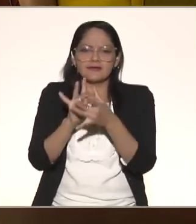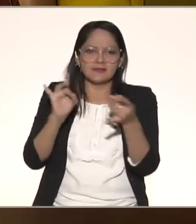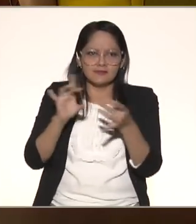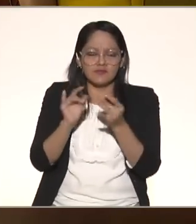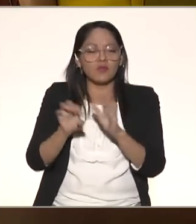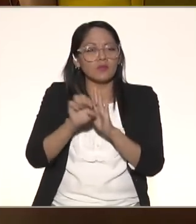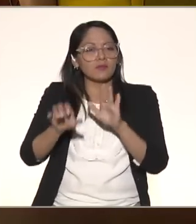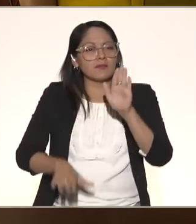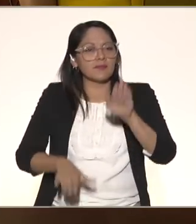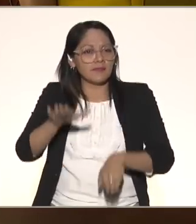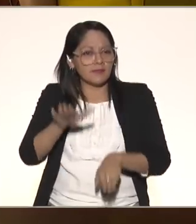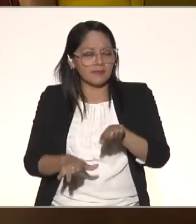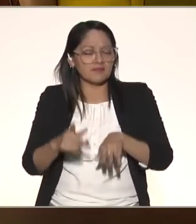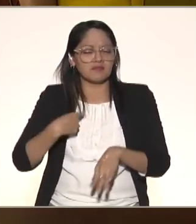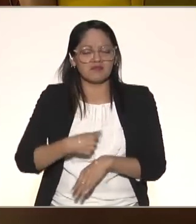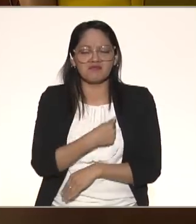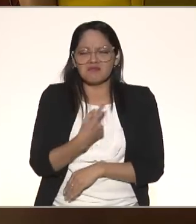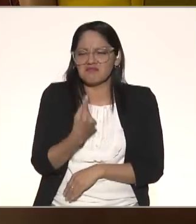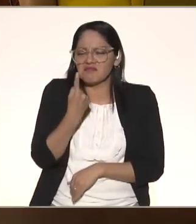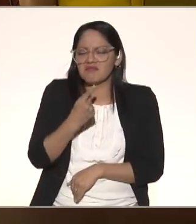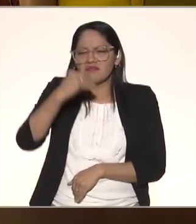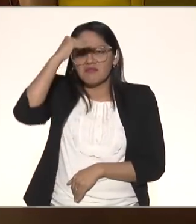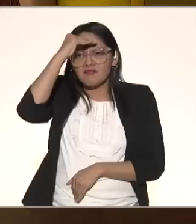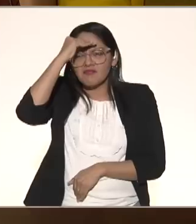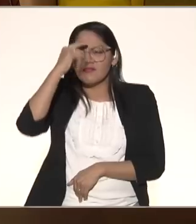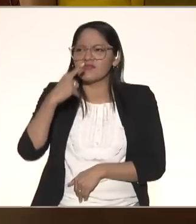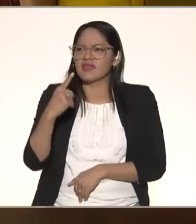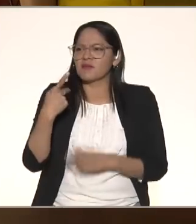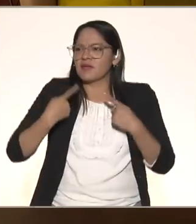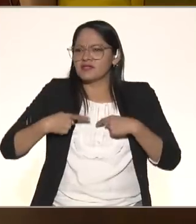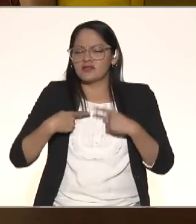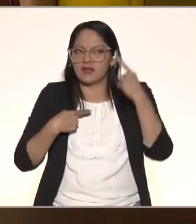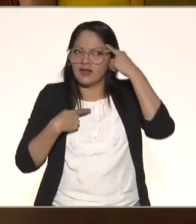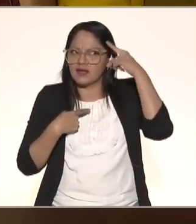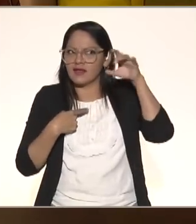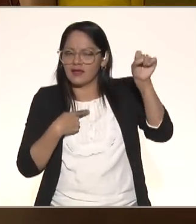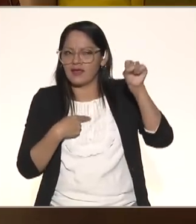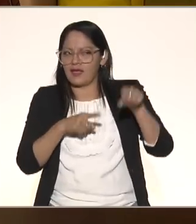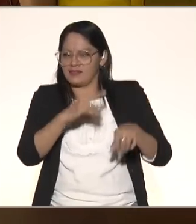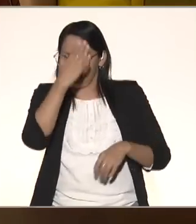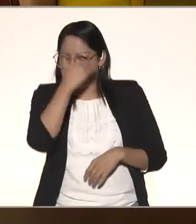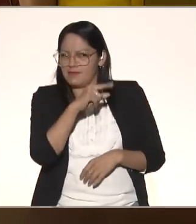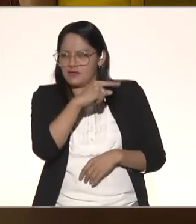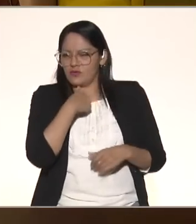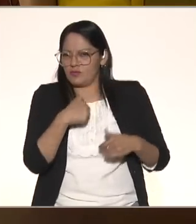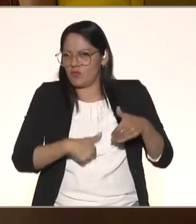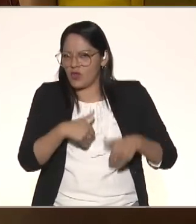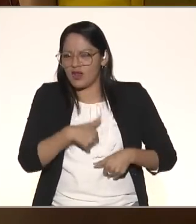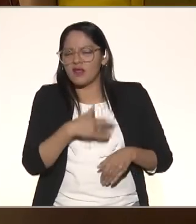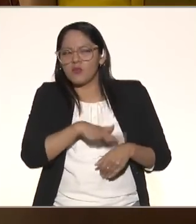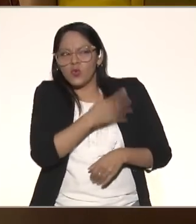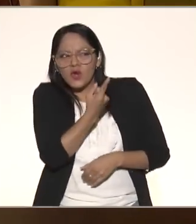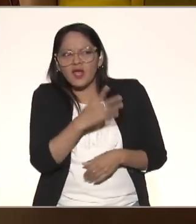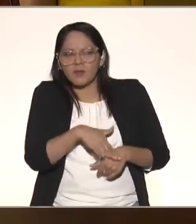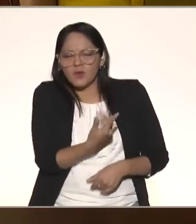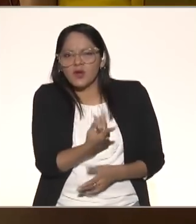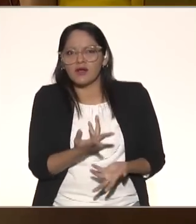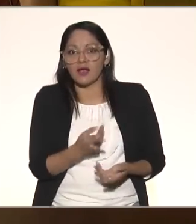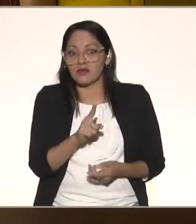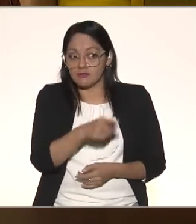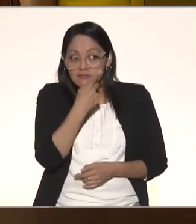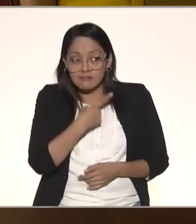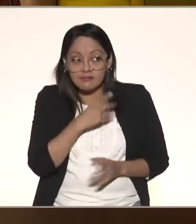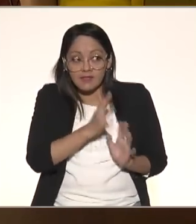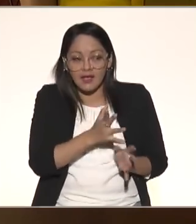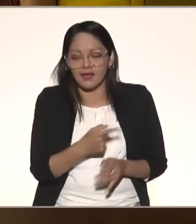muchas veces uno piensa que la pareja te lee la mente y entonces él, ay, ya sabe que me molesta esto, ¿por qué lo sigues haciendo? ¿Ya se lo dijiste? No, pero